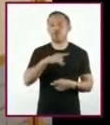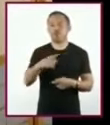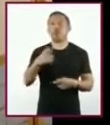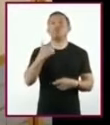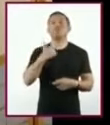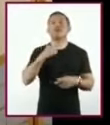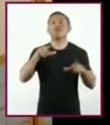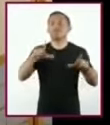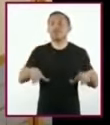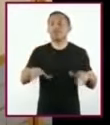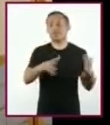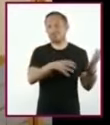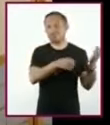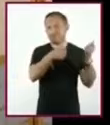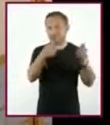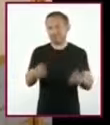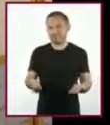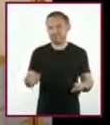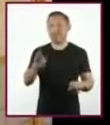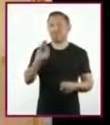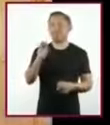Federico Gagiola. Adelante, Fede.